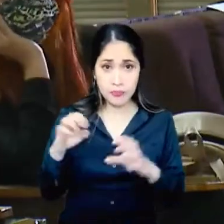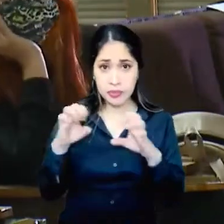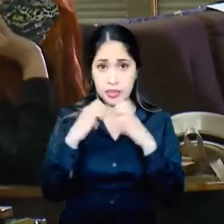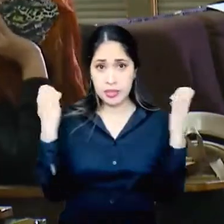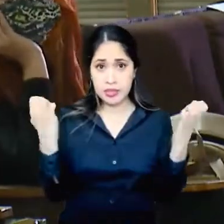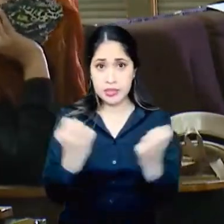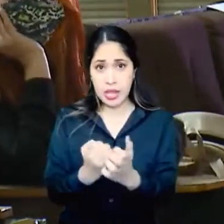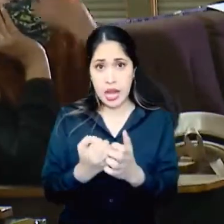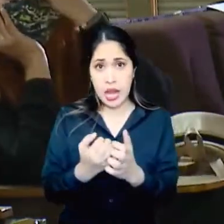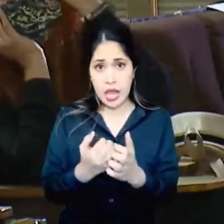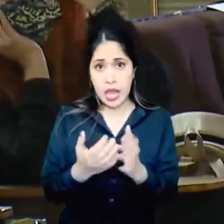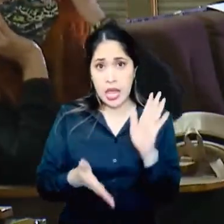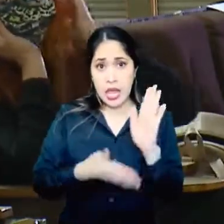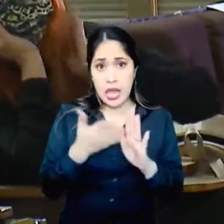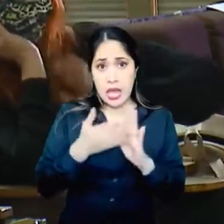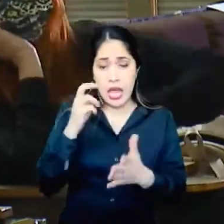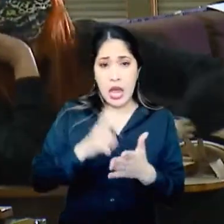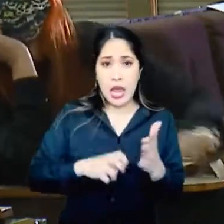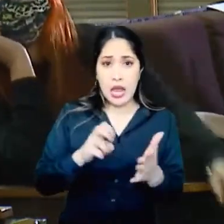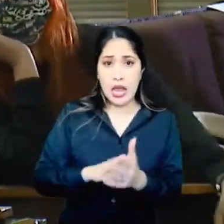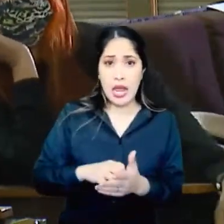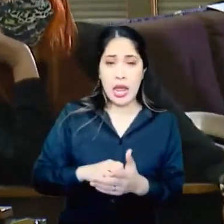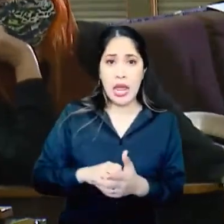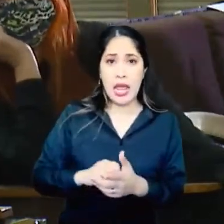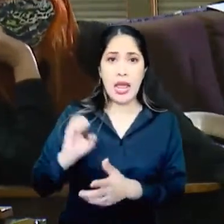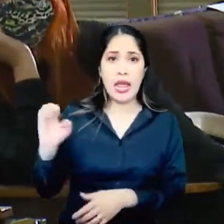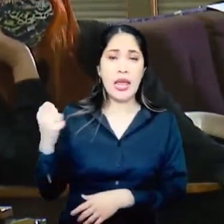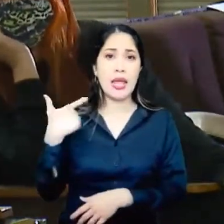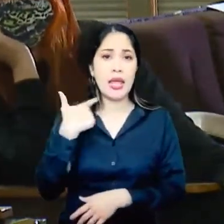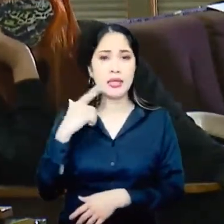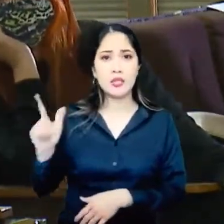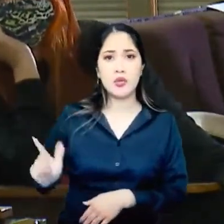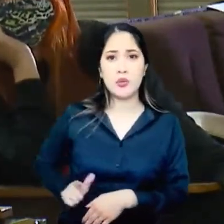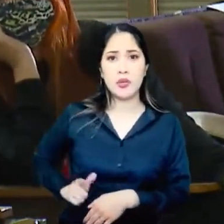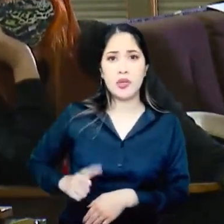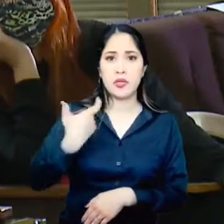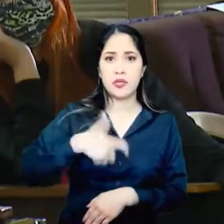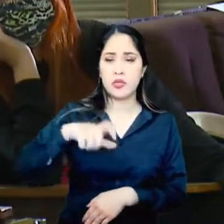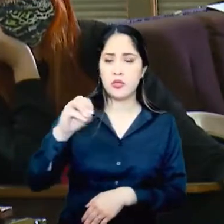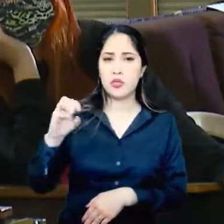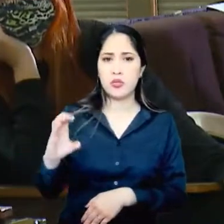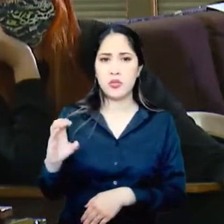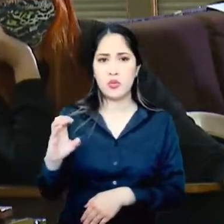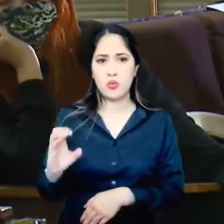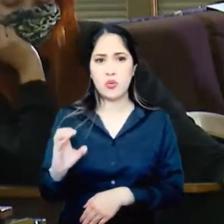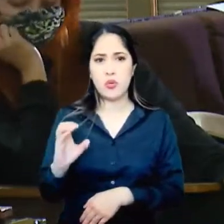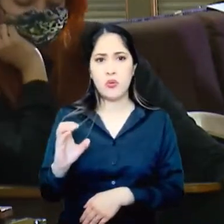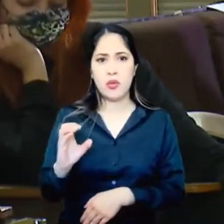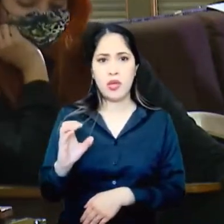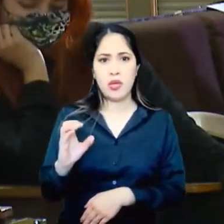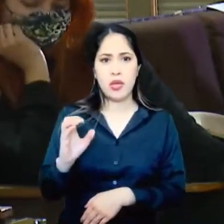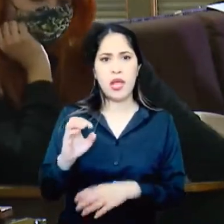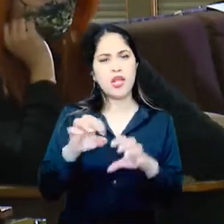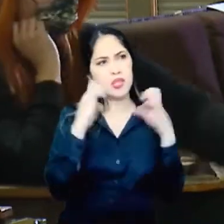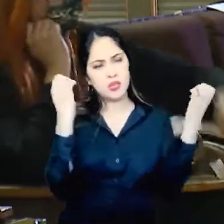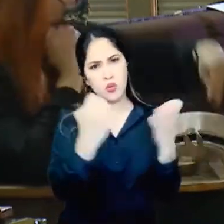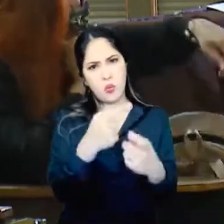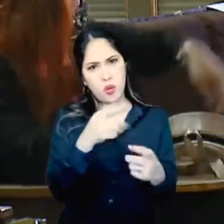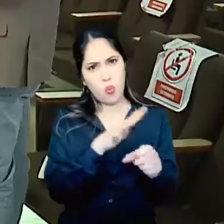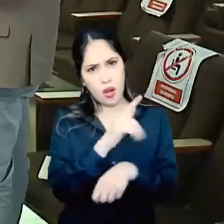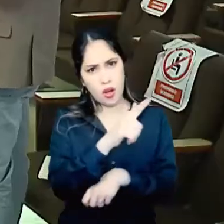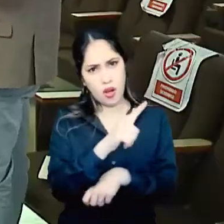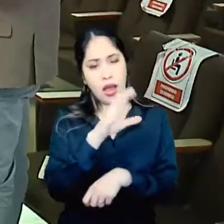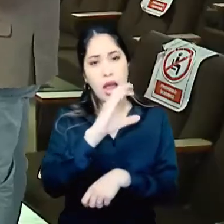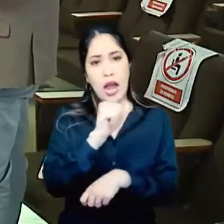Ordaz fue de 60 millones de pesos. Es decir, ¿de este mismo, de este? Este, el estadio Carlos González y